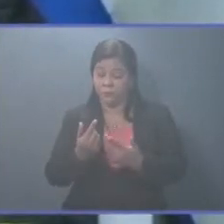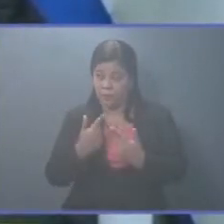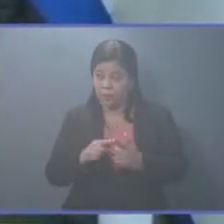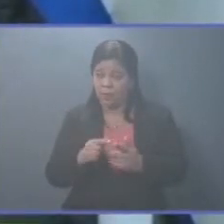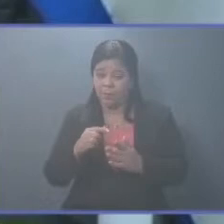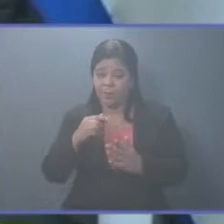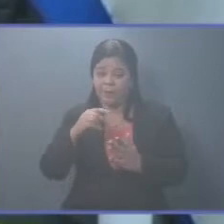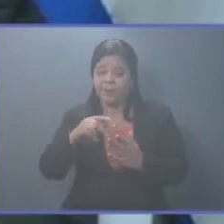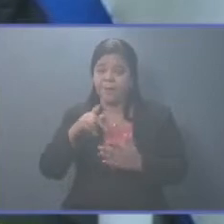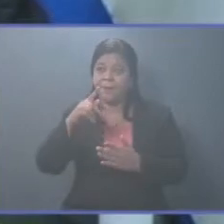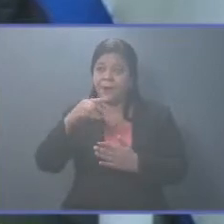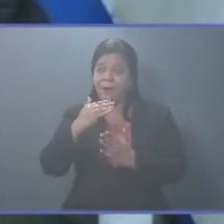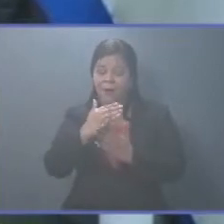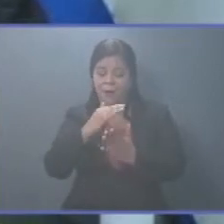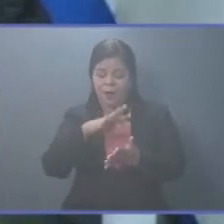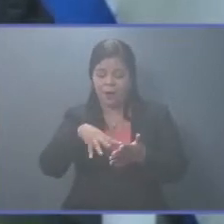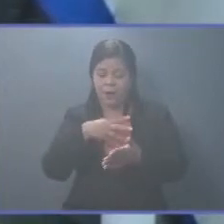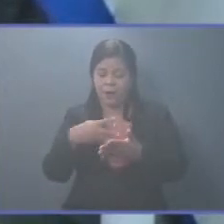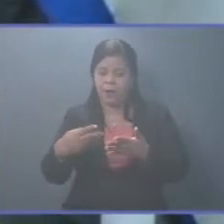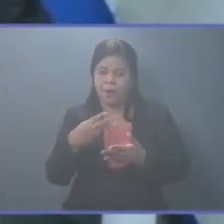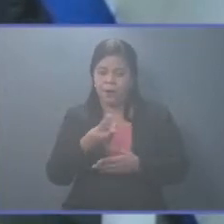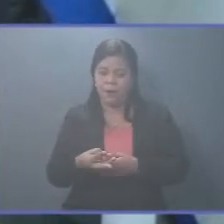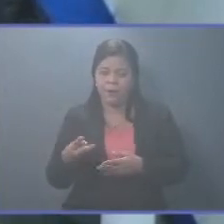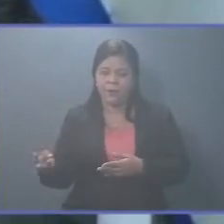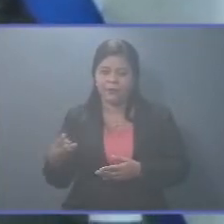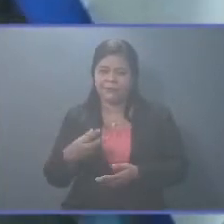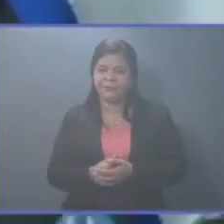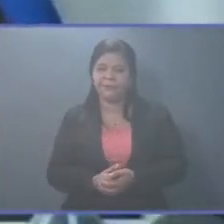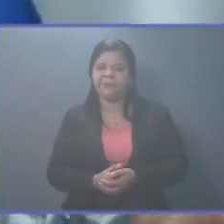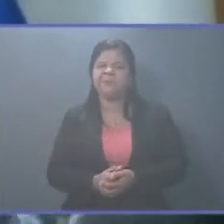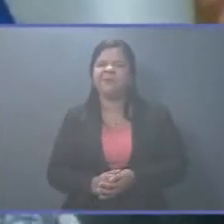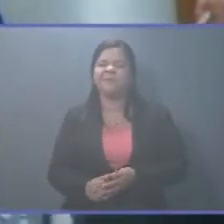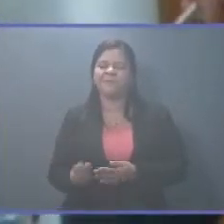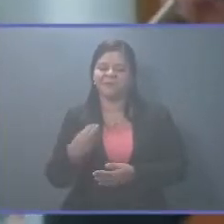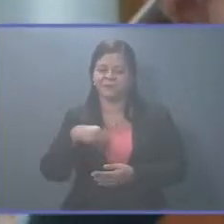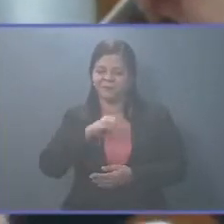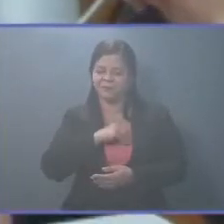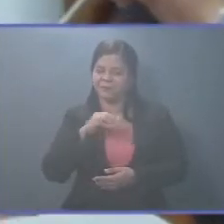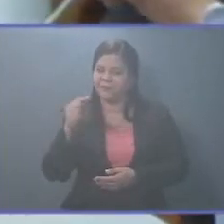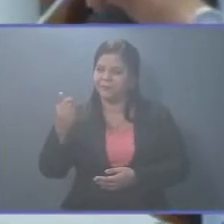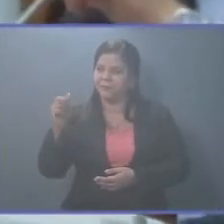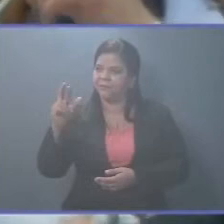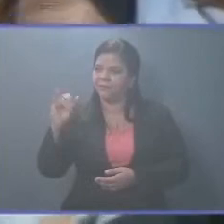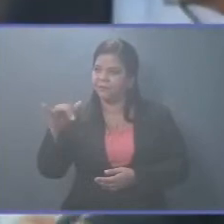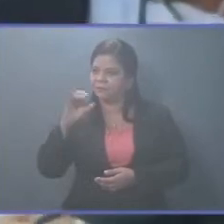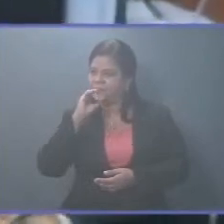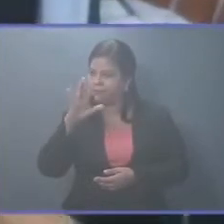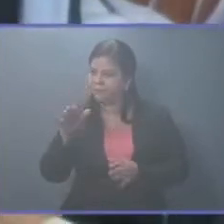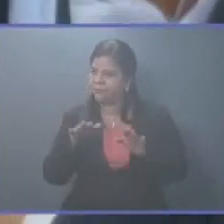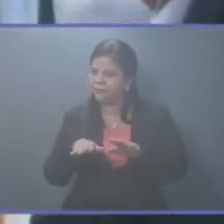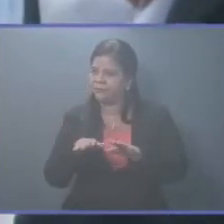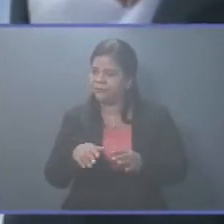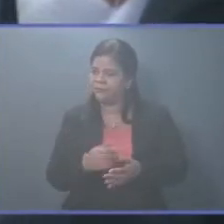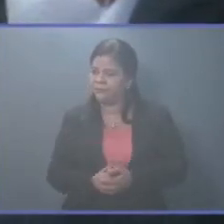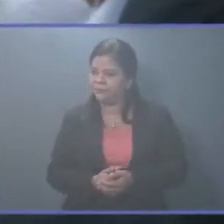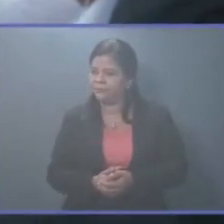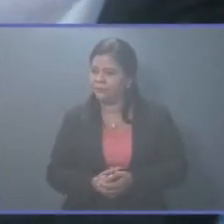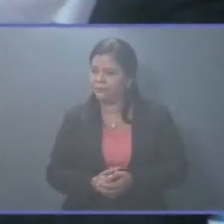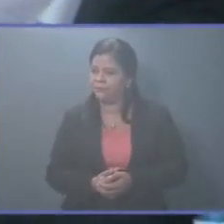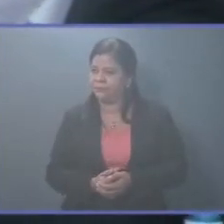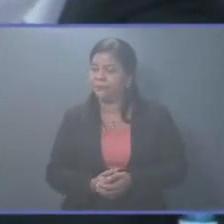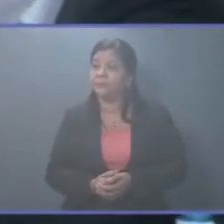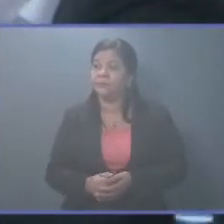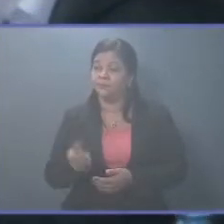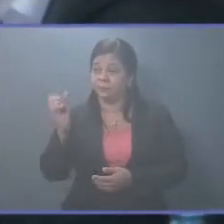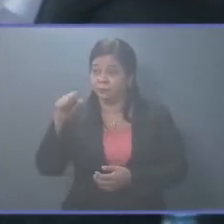Tomando la palabra. Gracias, presidente. Doctor Emilio Correa. Gracias, presidenta. Cuando yo